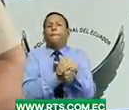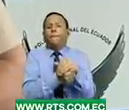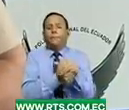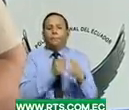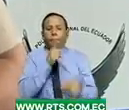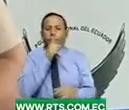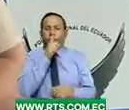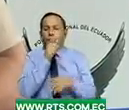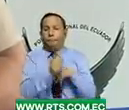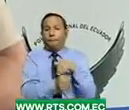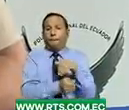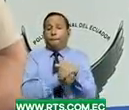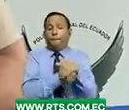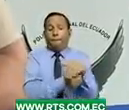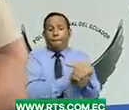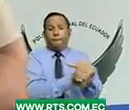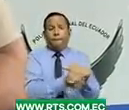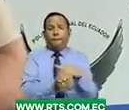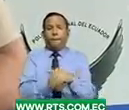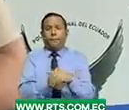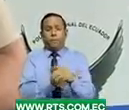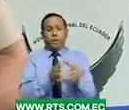con